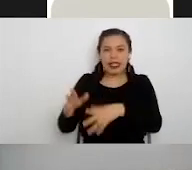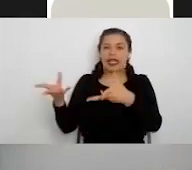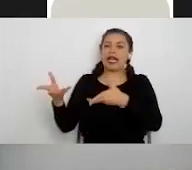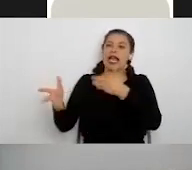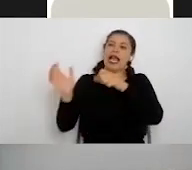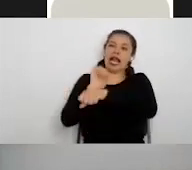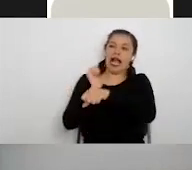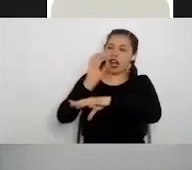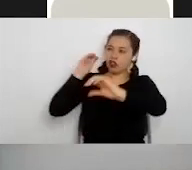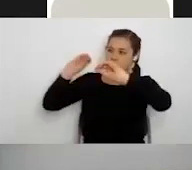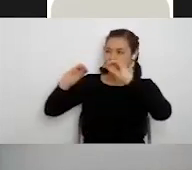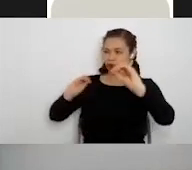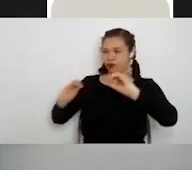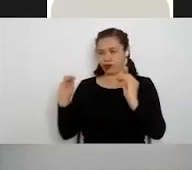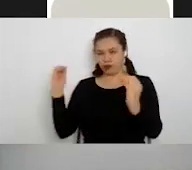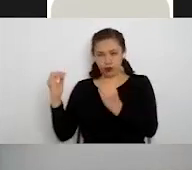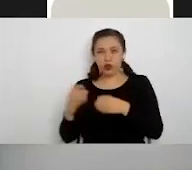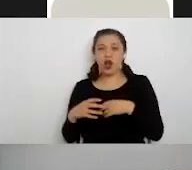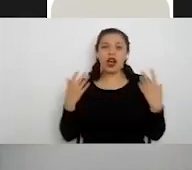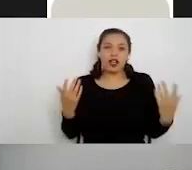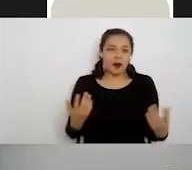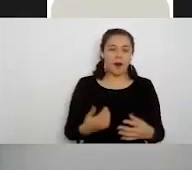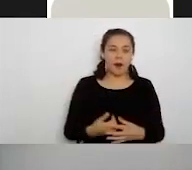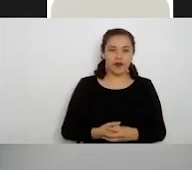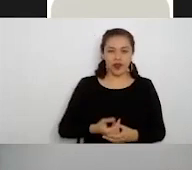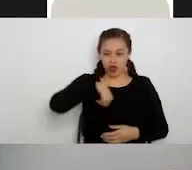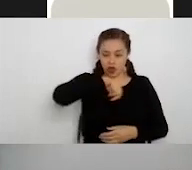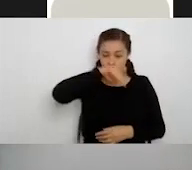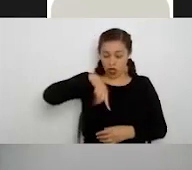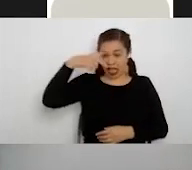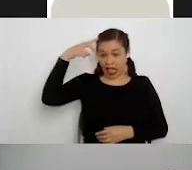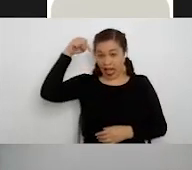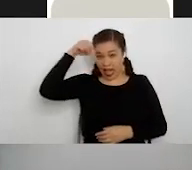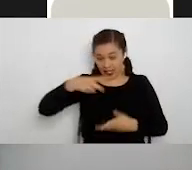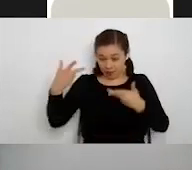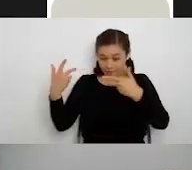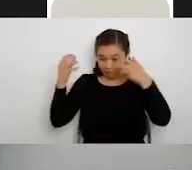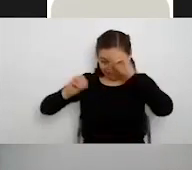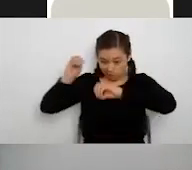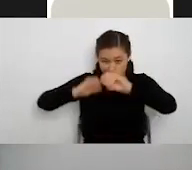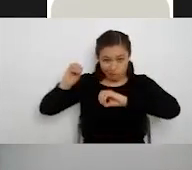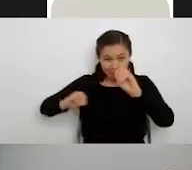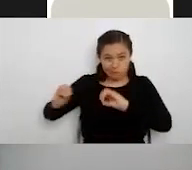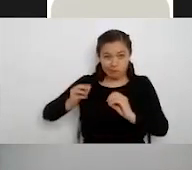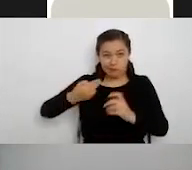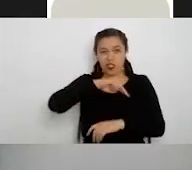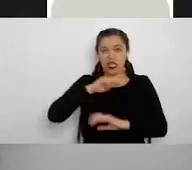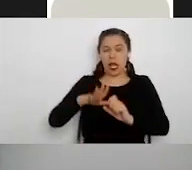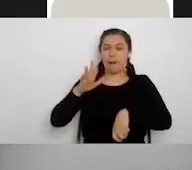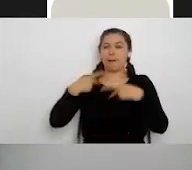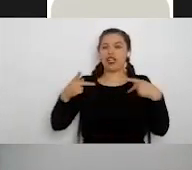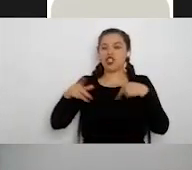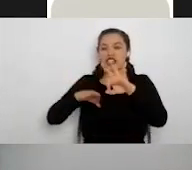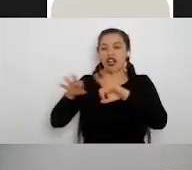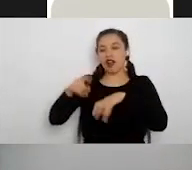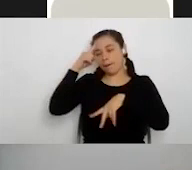automotrices, ¿no? Entonces, todo lo que producimos o lo que estamos integrados es la manufactura y por